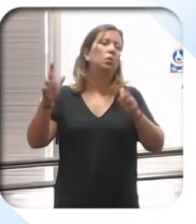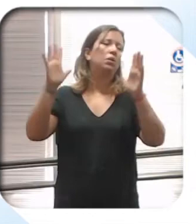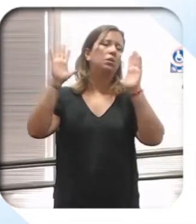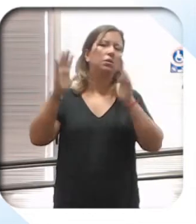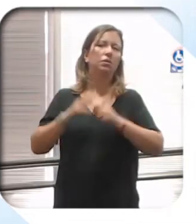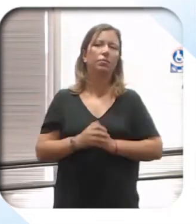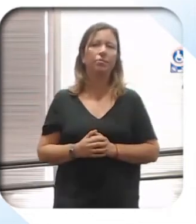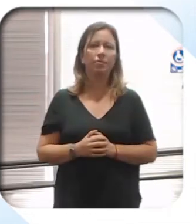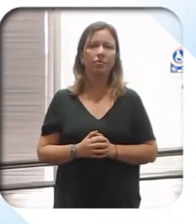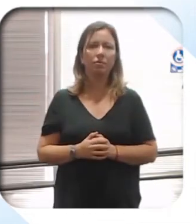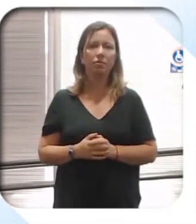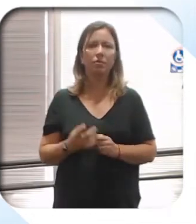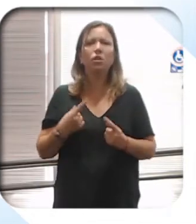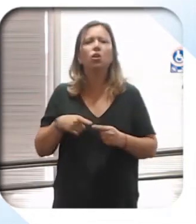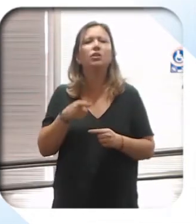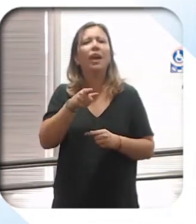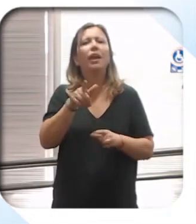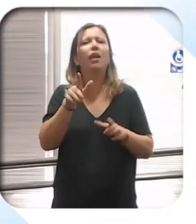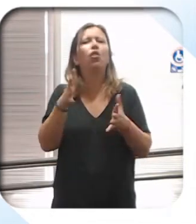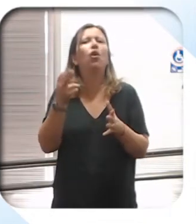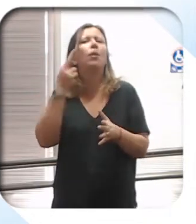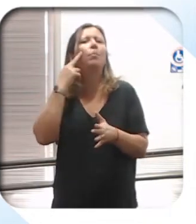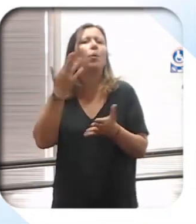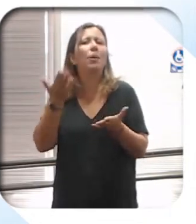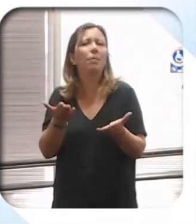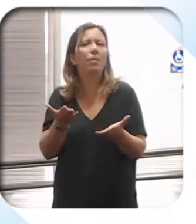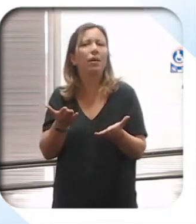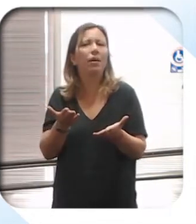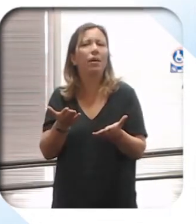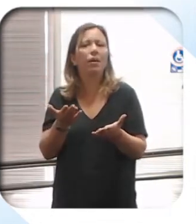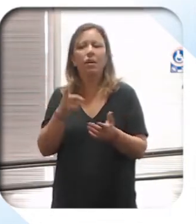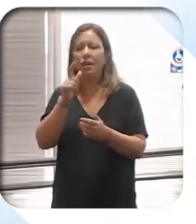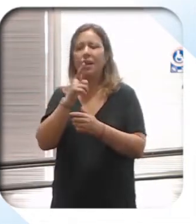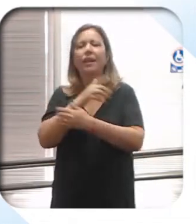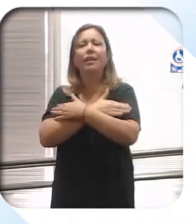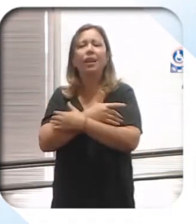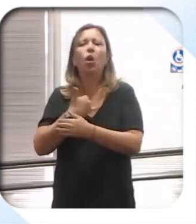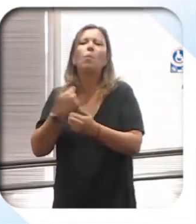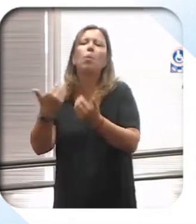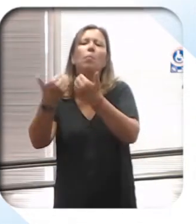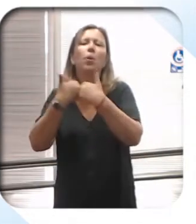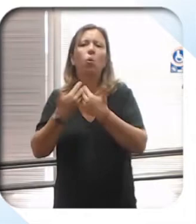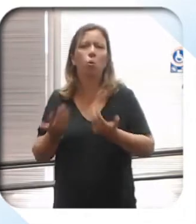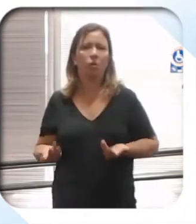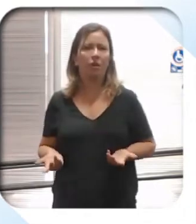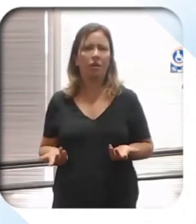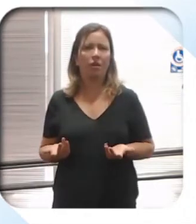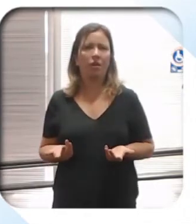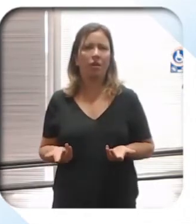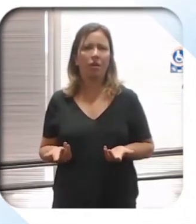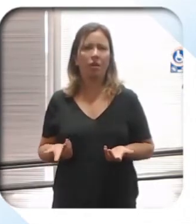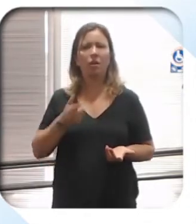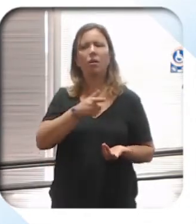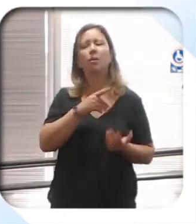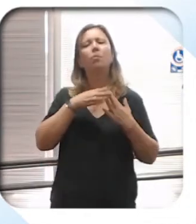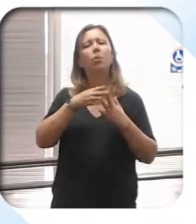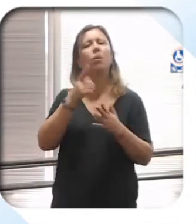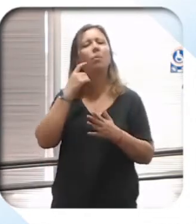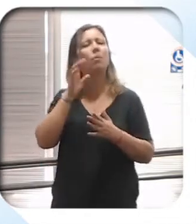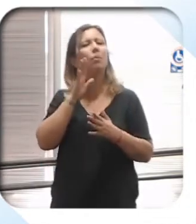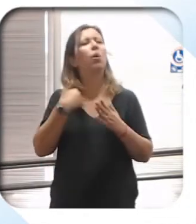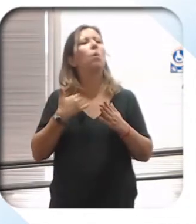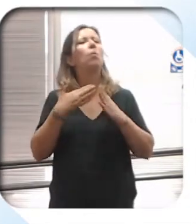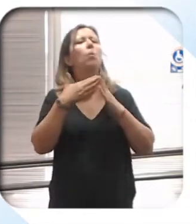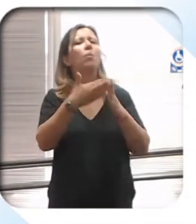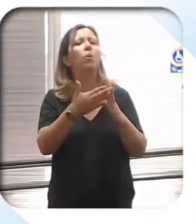tienen. ¿Cuál es el problema de la pregunta de un niño con o sin TEA cuando le pregunta a su padre o a su